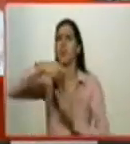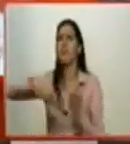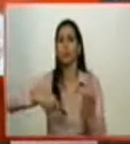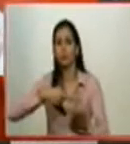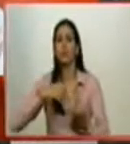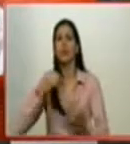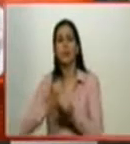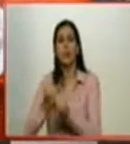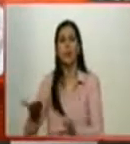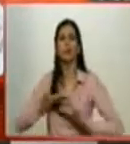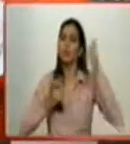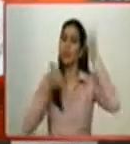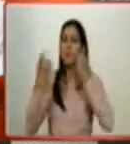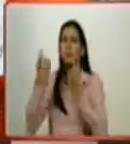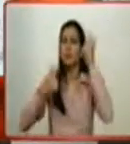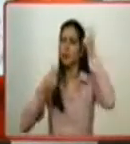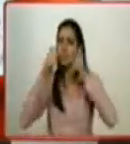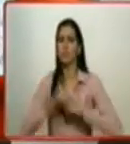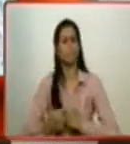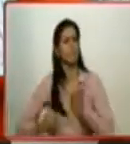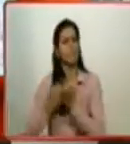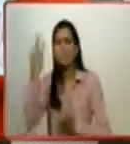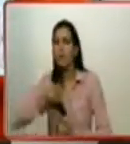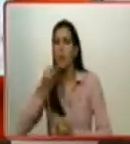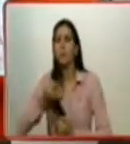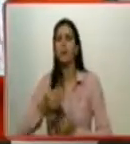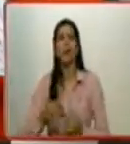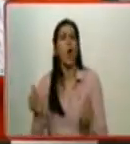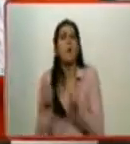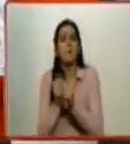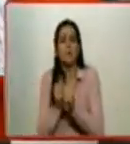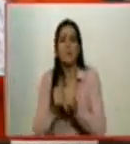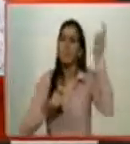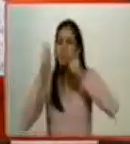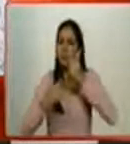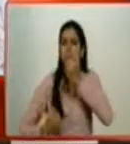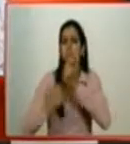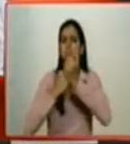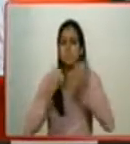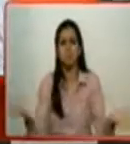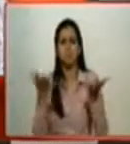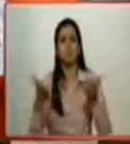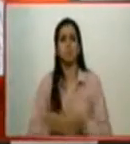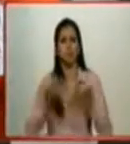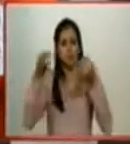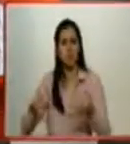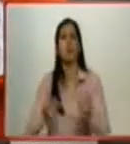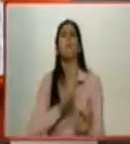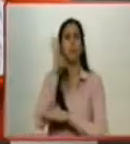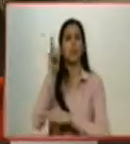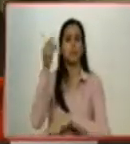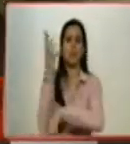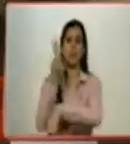legado de nuestro comandante Hugo Rafael Chávez Frías, apoyando a nuestros camaradas, impulsándolos para que sean nuestros mandatarios dignamente ante la